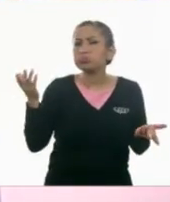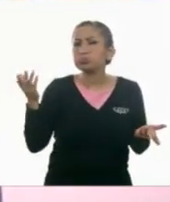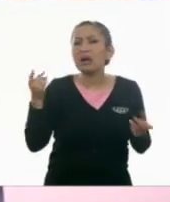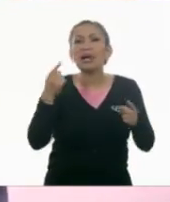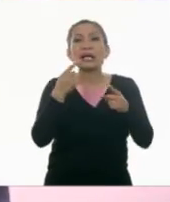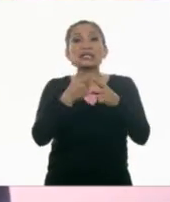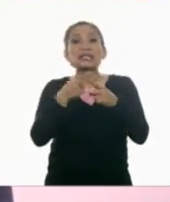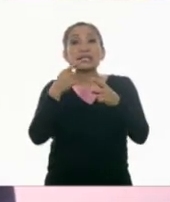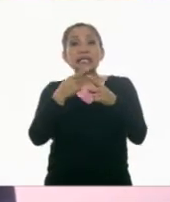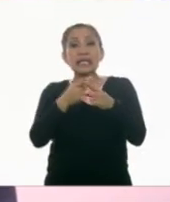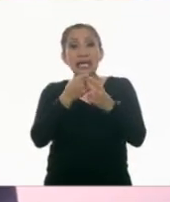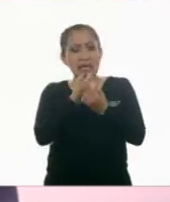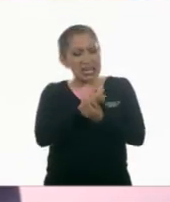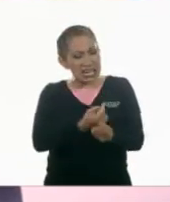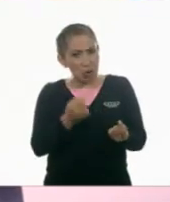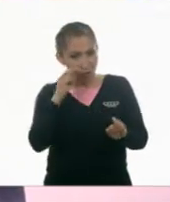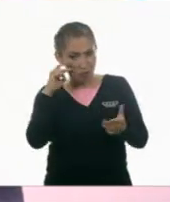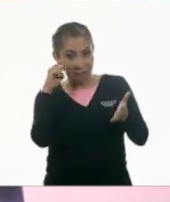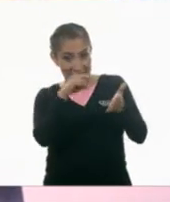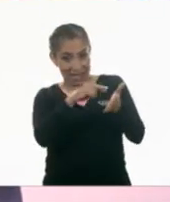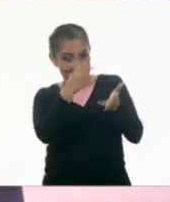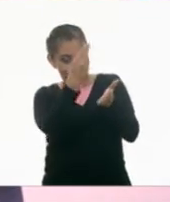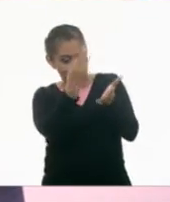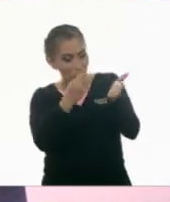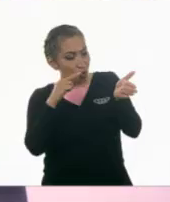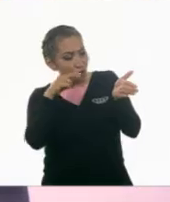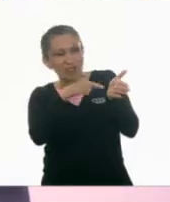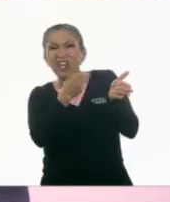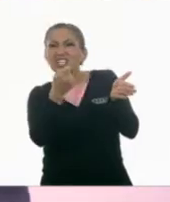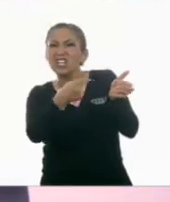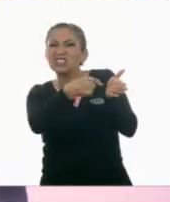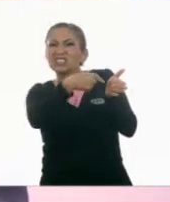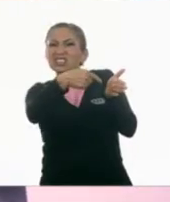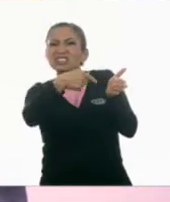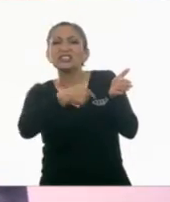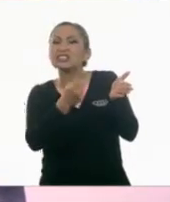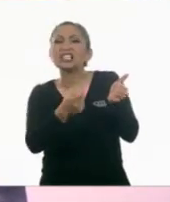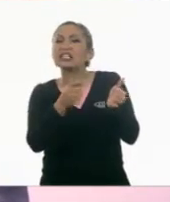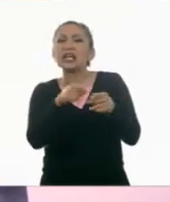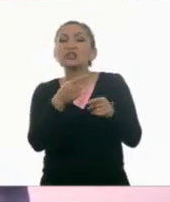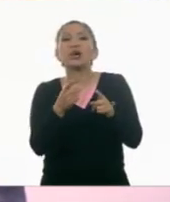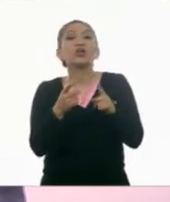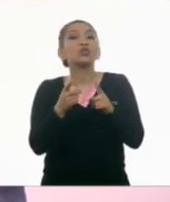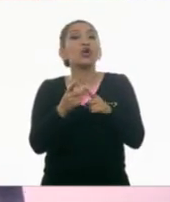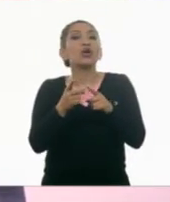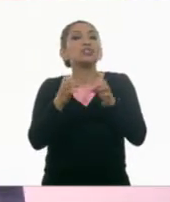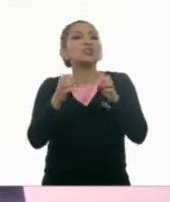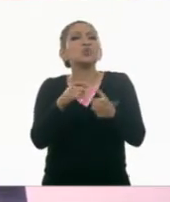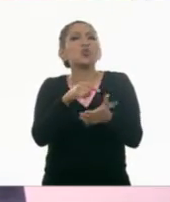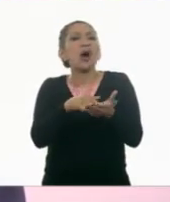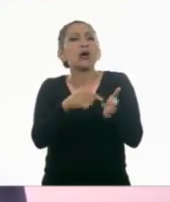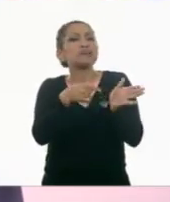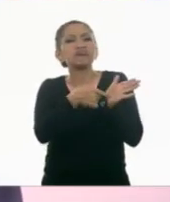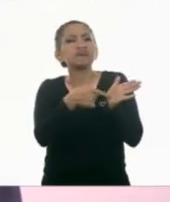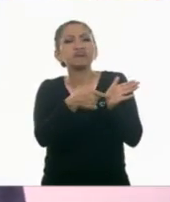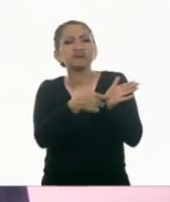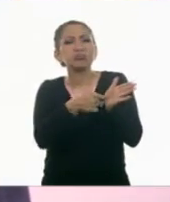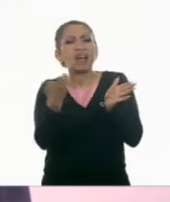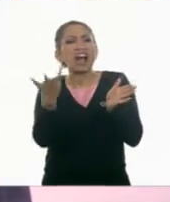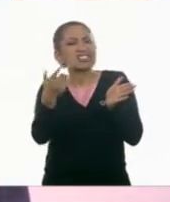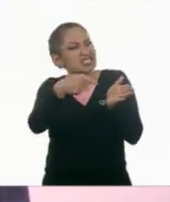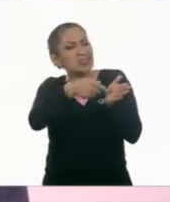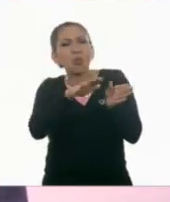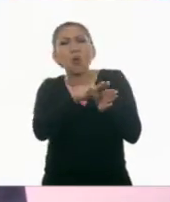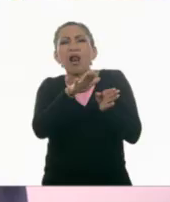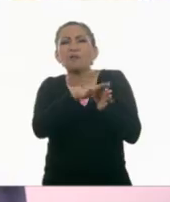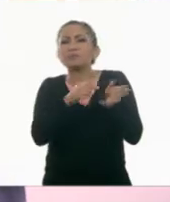son las niñas y los niños que vemos ahí? ¿En dónde están? ¿Qué están